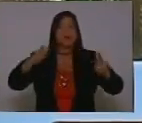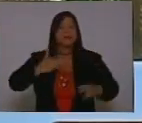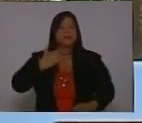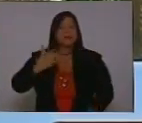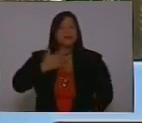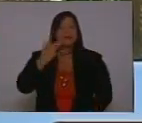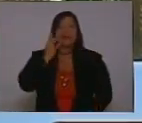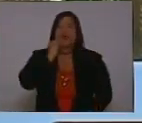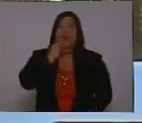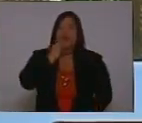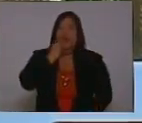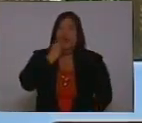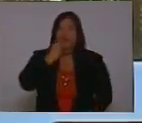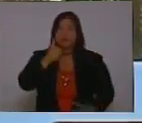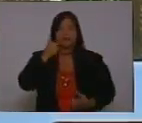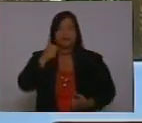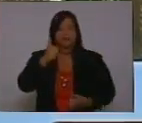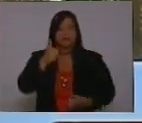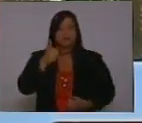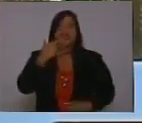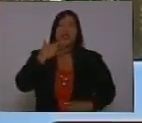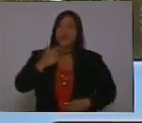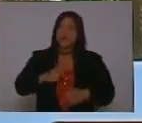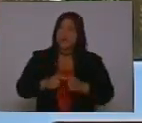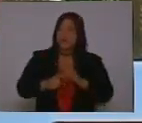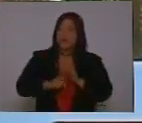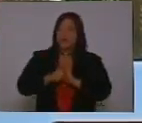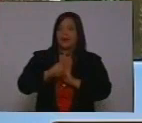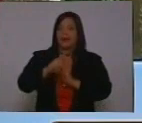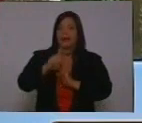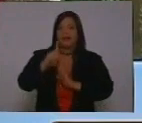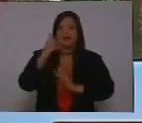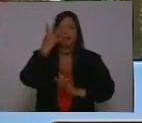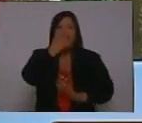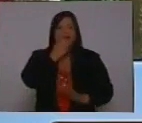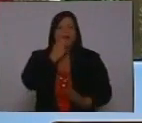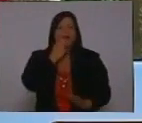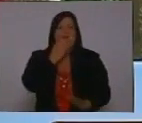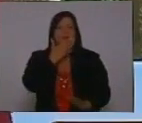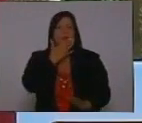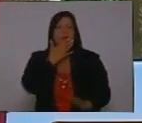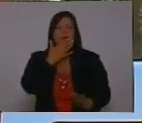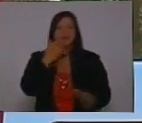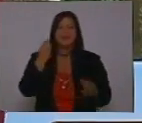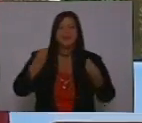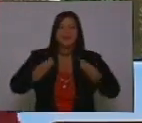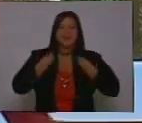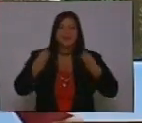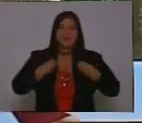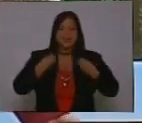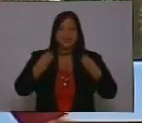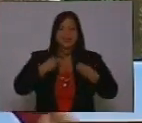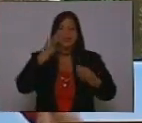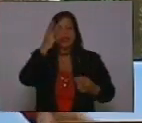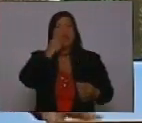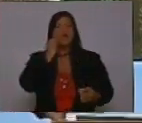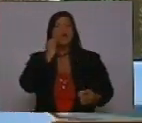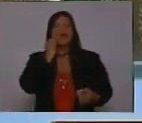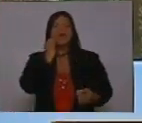joven cuando va creciendo en la etapa más hermosa de la vida, que es la